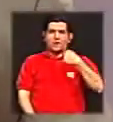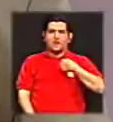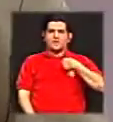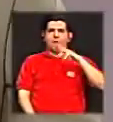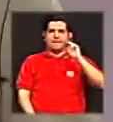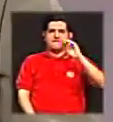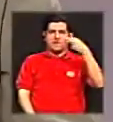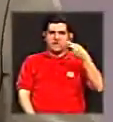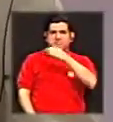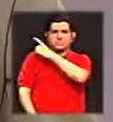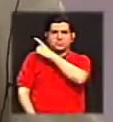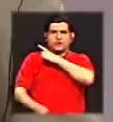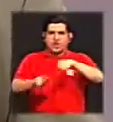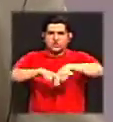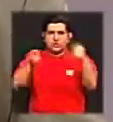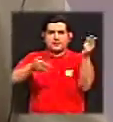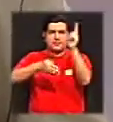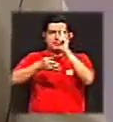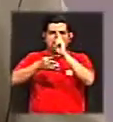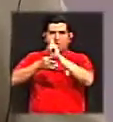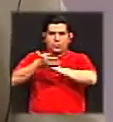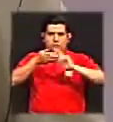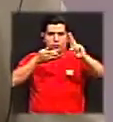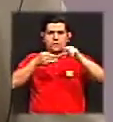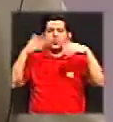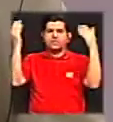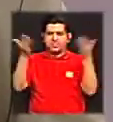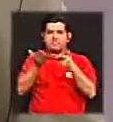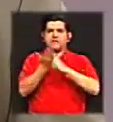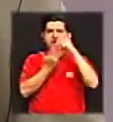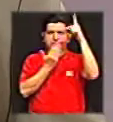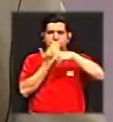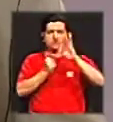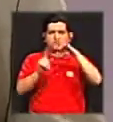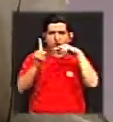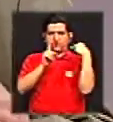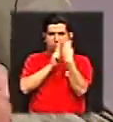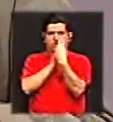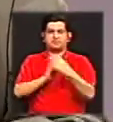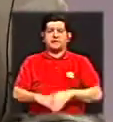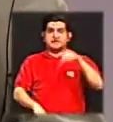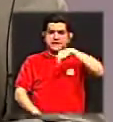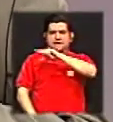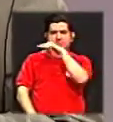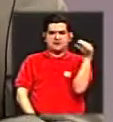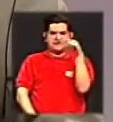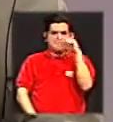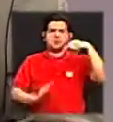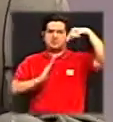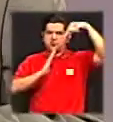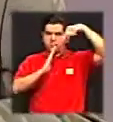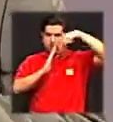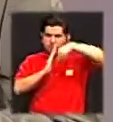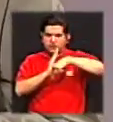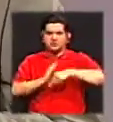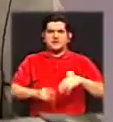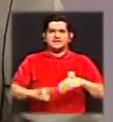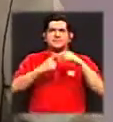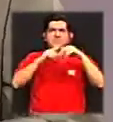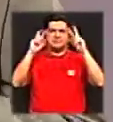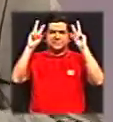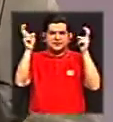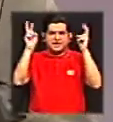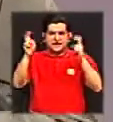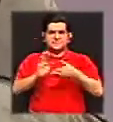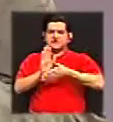Soy Mauricio Herrera, director del Semanario Universidad, y le doy la bienvenida a su programa Puntos de Vista, donde cada semana profundizamos en los principales